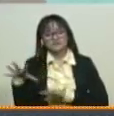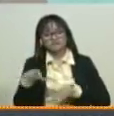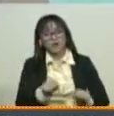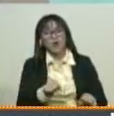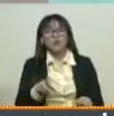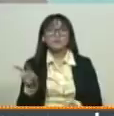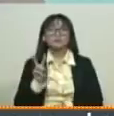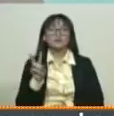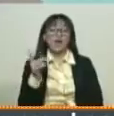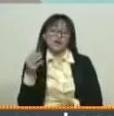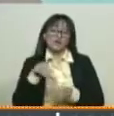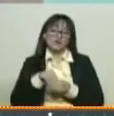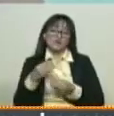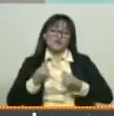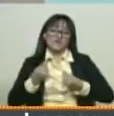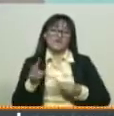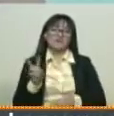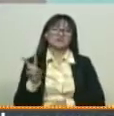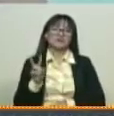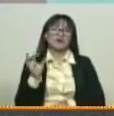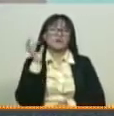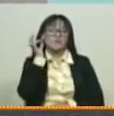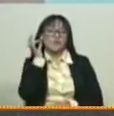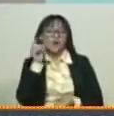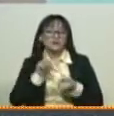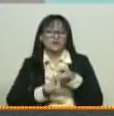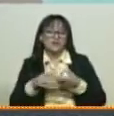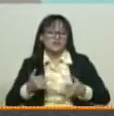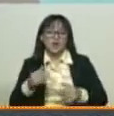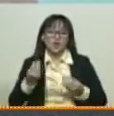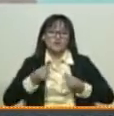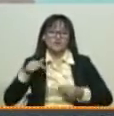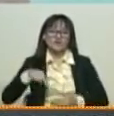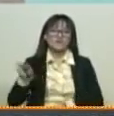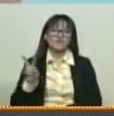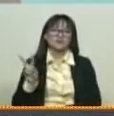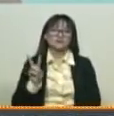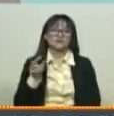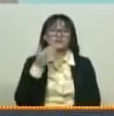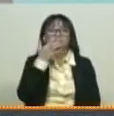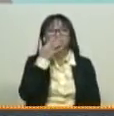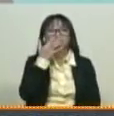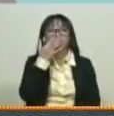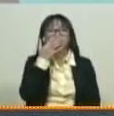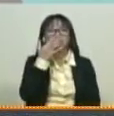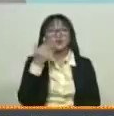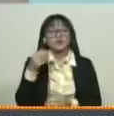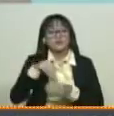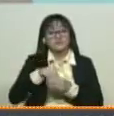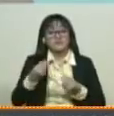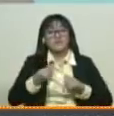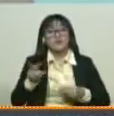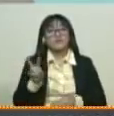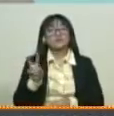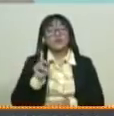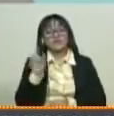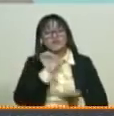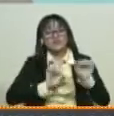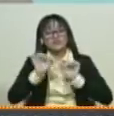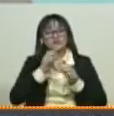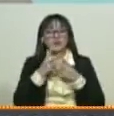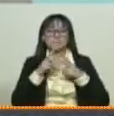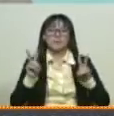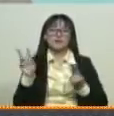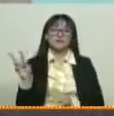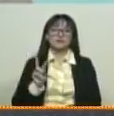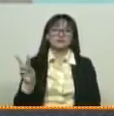Claro, porque él no vive en Venezuela. Ni su mujer, ni sus hijos, ni nada viven en Venezuela. Los que vivimos en Venezuela estamos aquí para defender la paz de